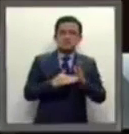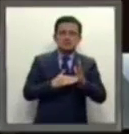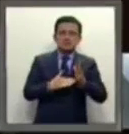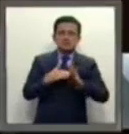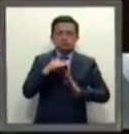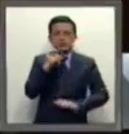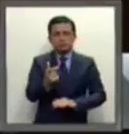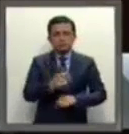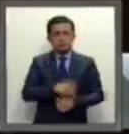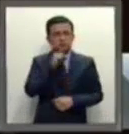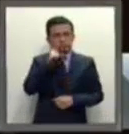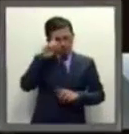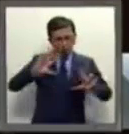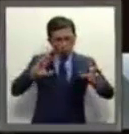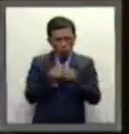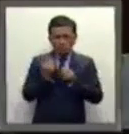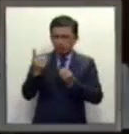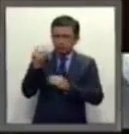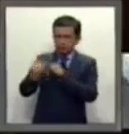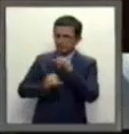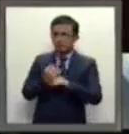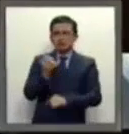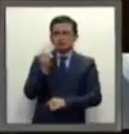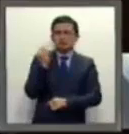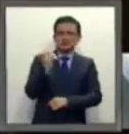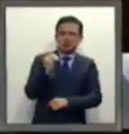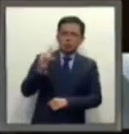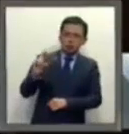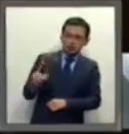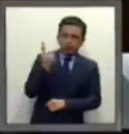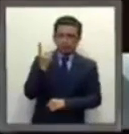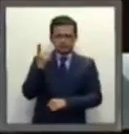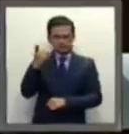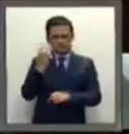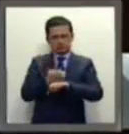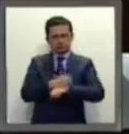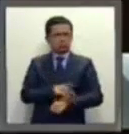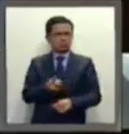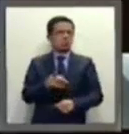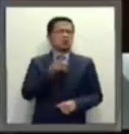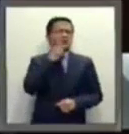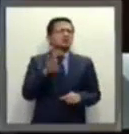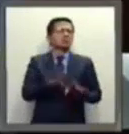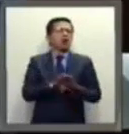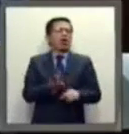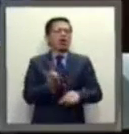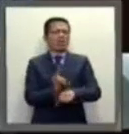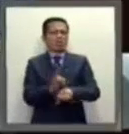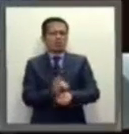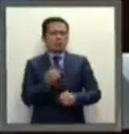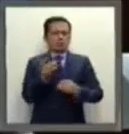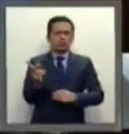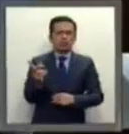y un monto de endeudamiento neto externo de $0 en Estados Unidos. se encubre la deuda, porque en el artículo